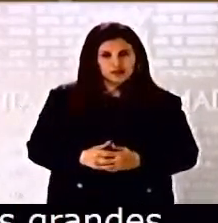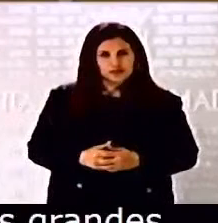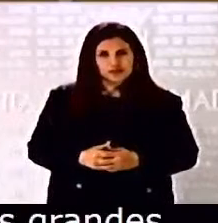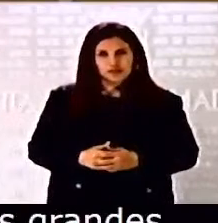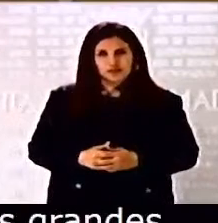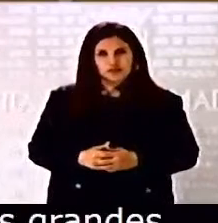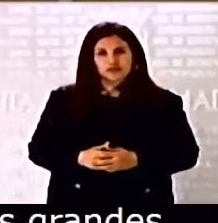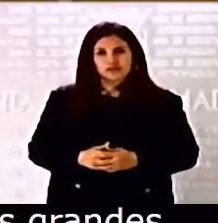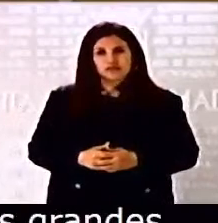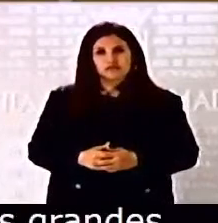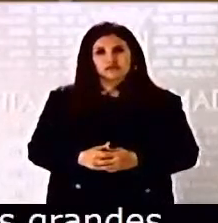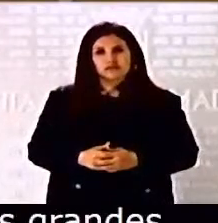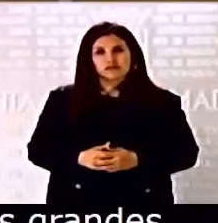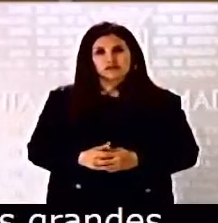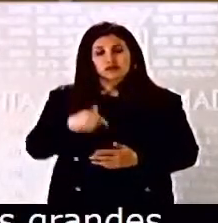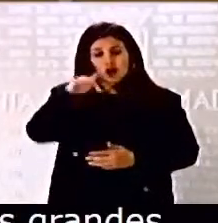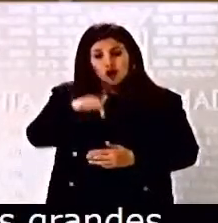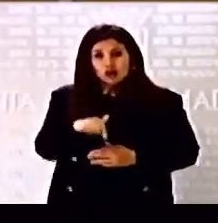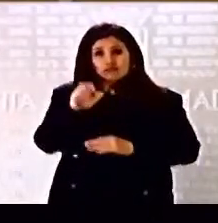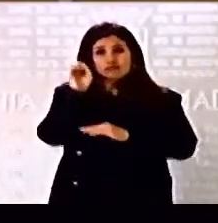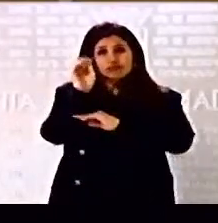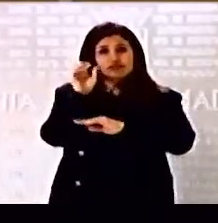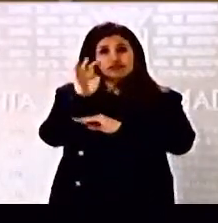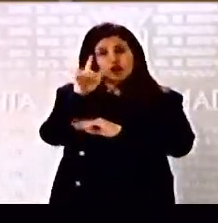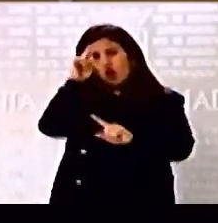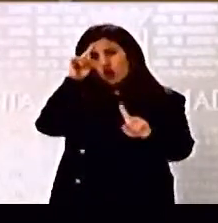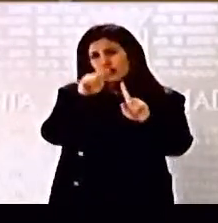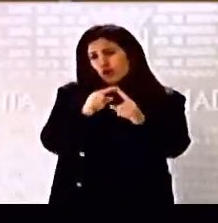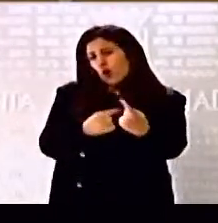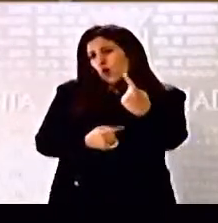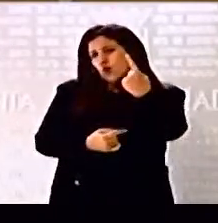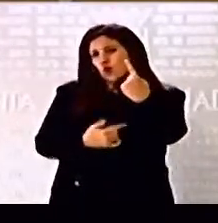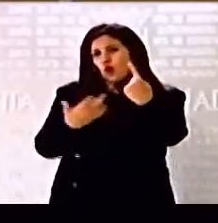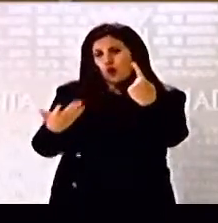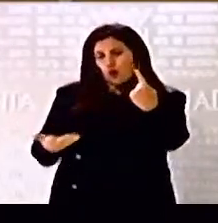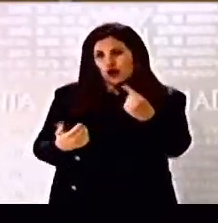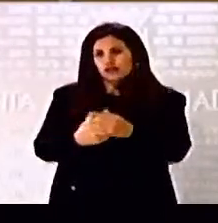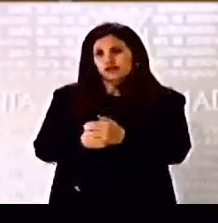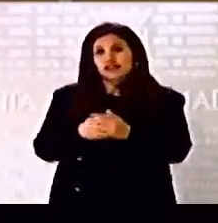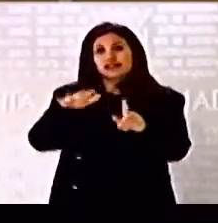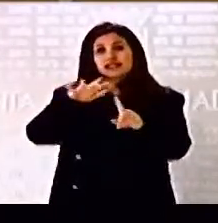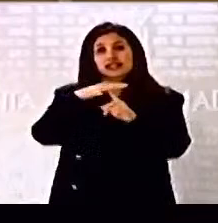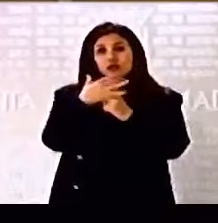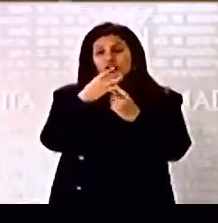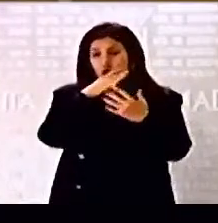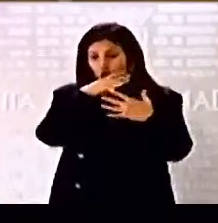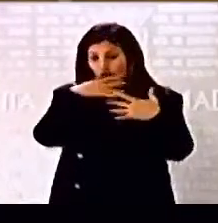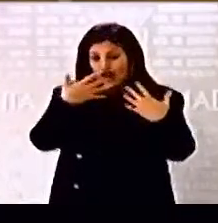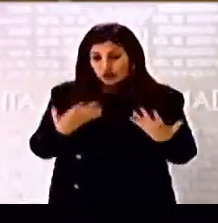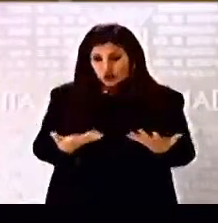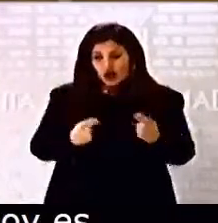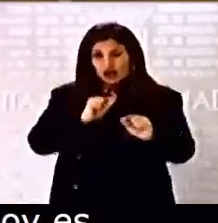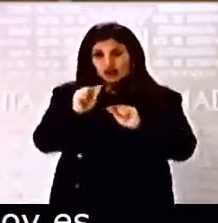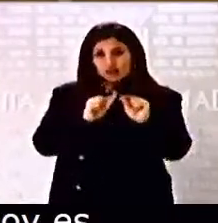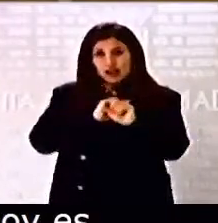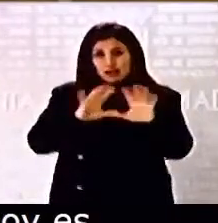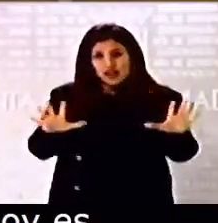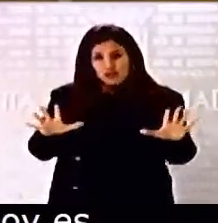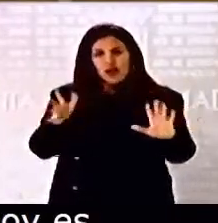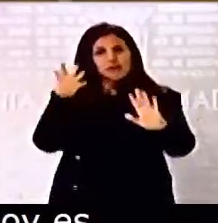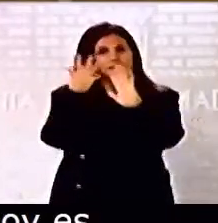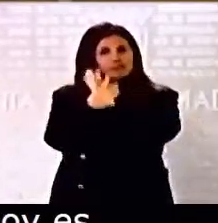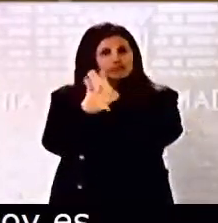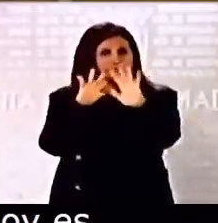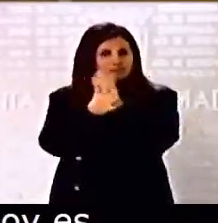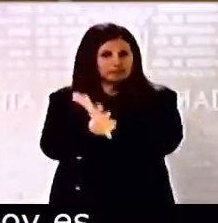Uno de los objetivos de la comparecencia de prensa de hoy es informarles de la situación en la que nos encontramos en la Comunidad Autónoma de